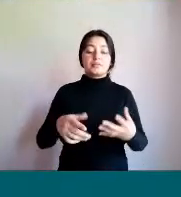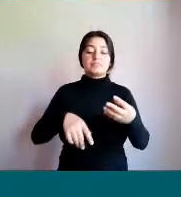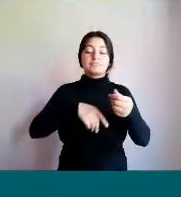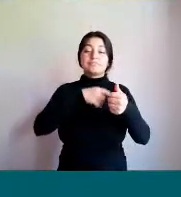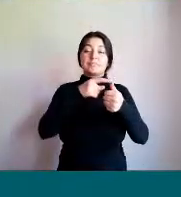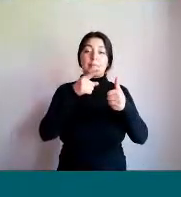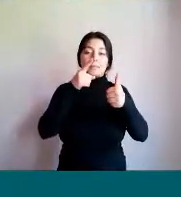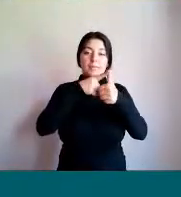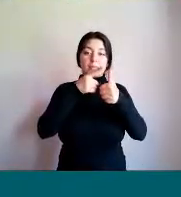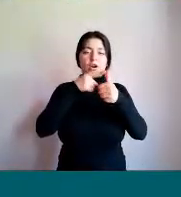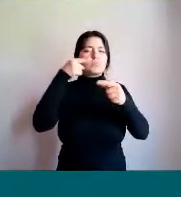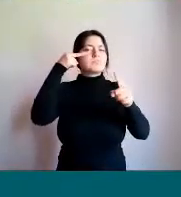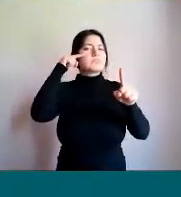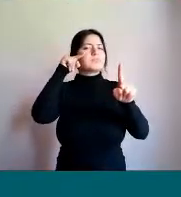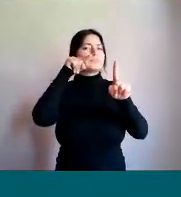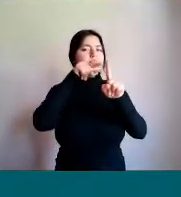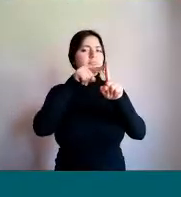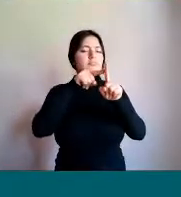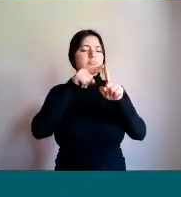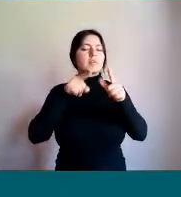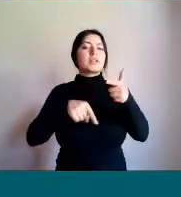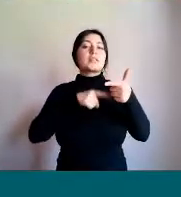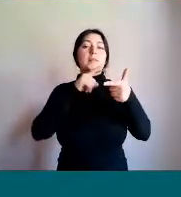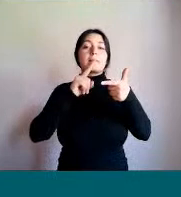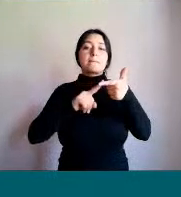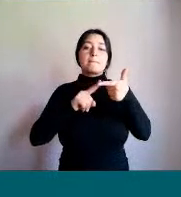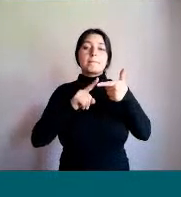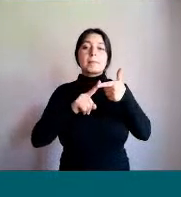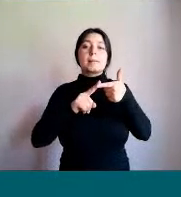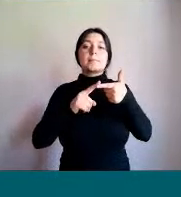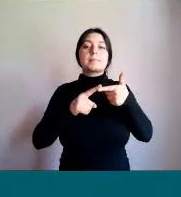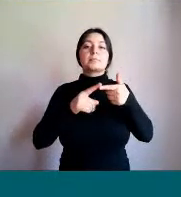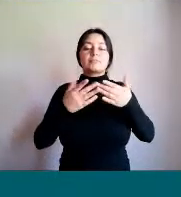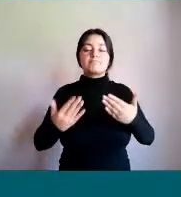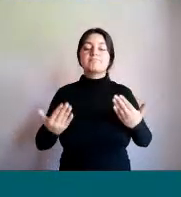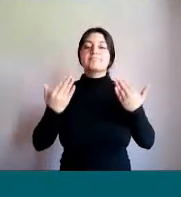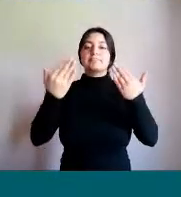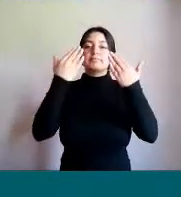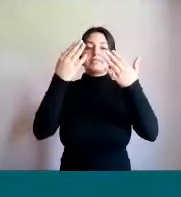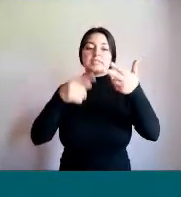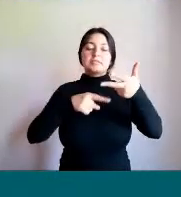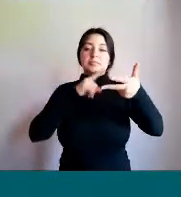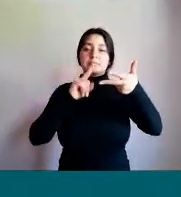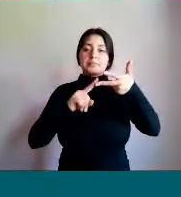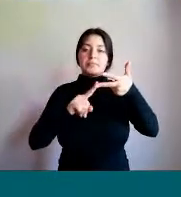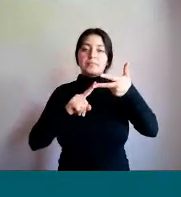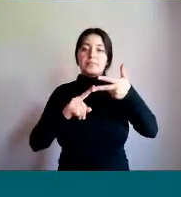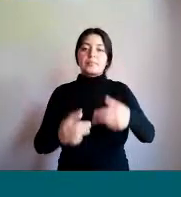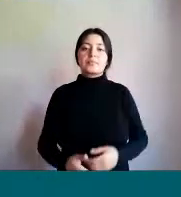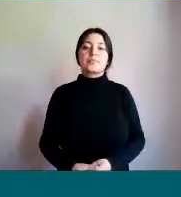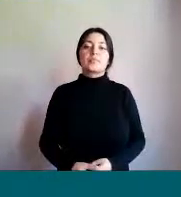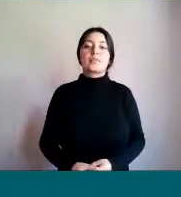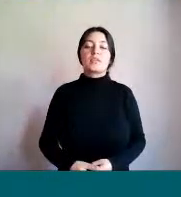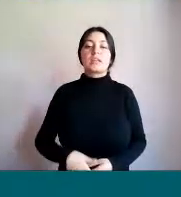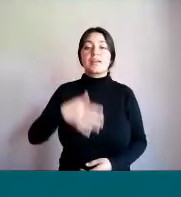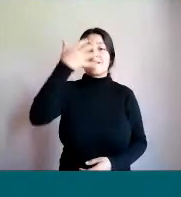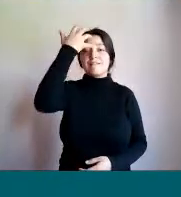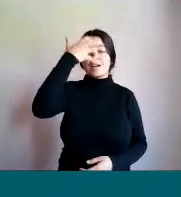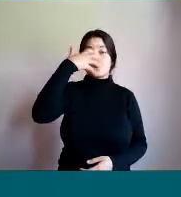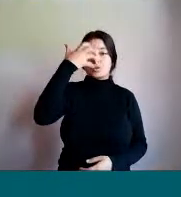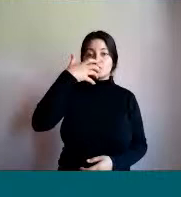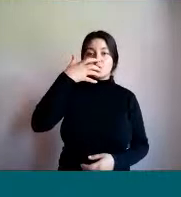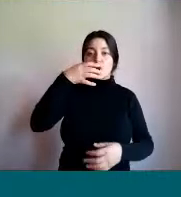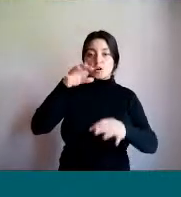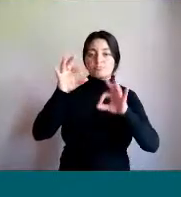¿vale? Deberán de ser válidos, fiables, con criterios claros y deberán de permitirnos diagnosticar, representar